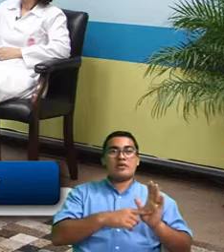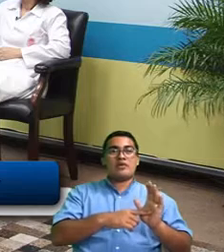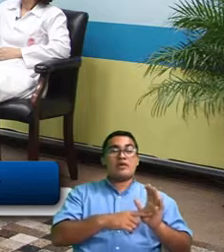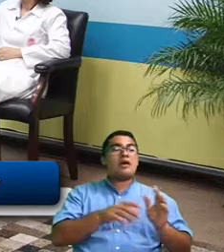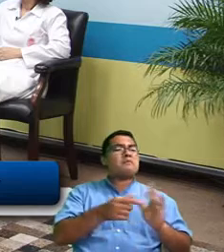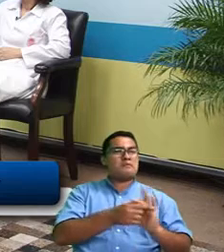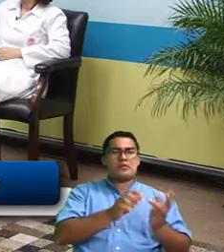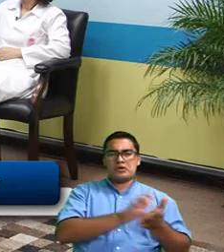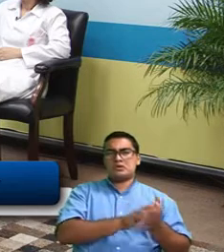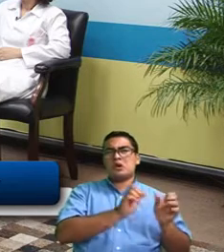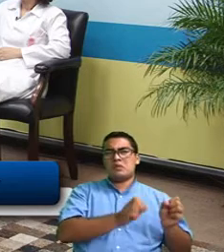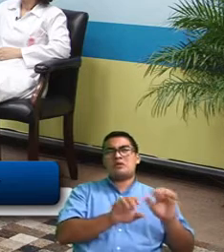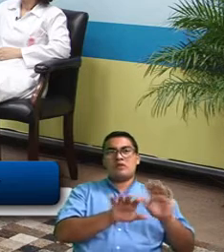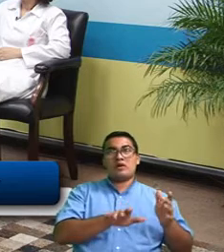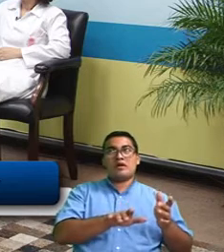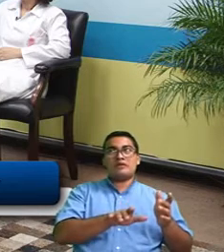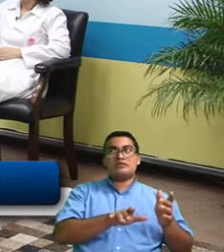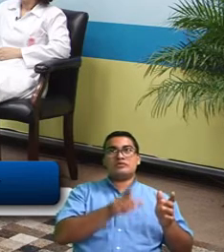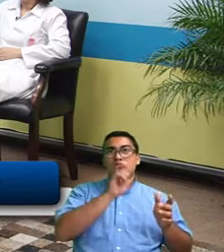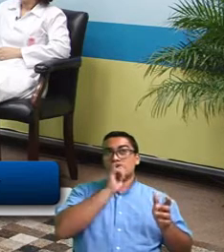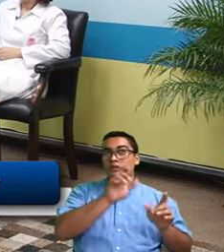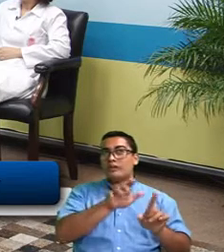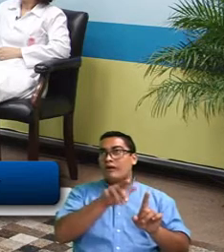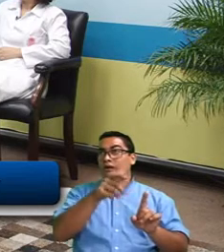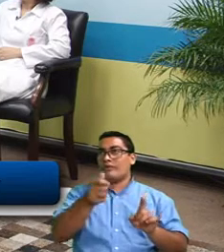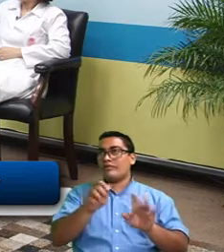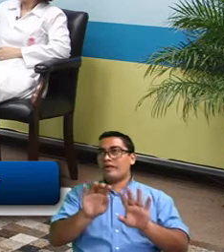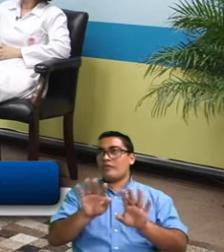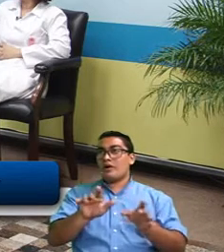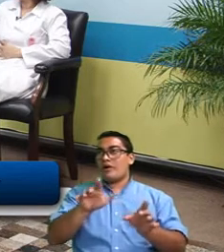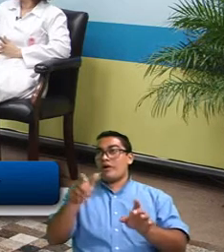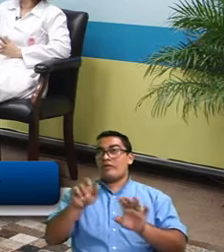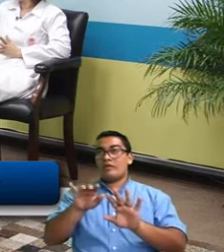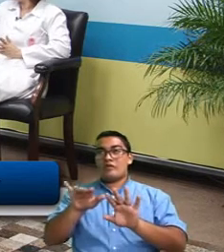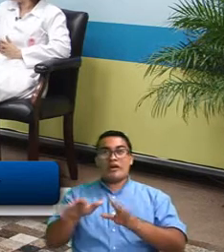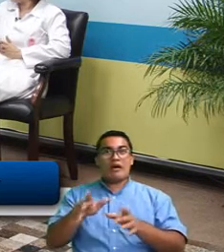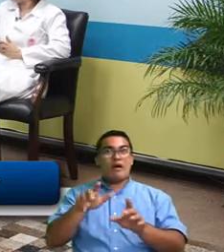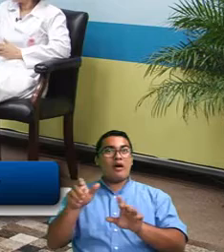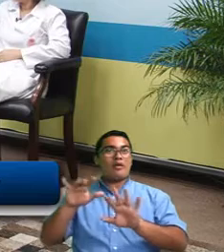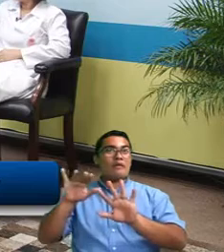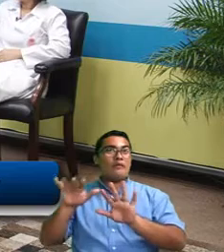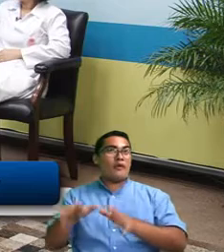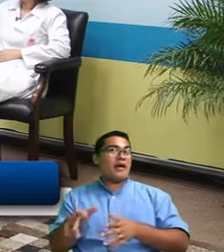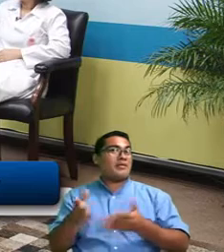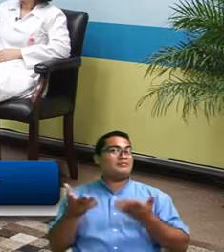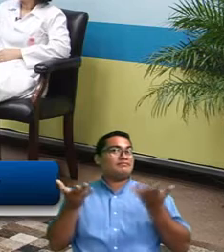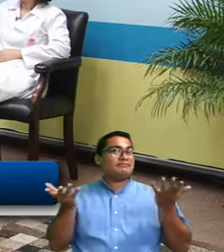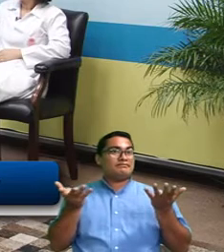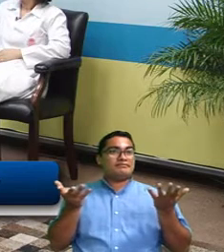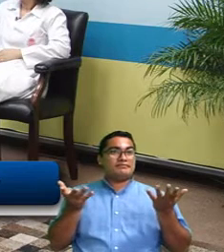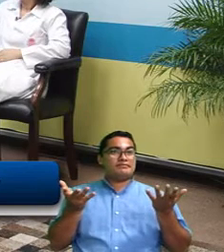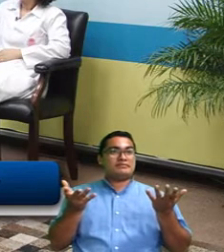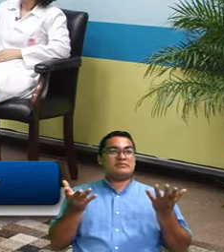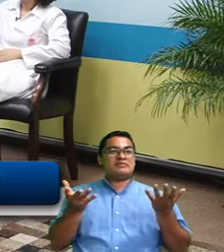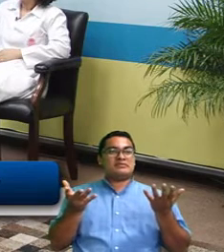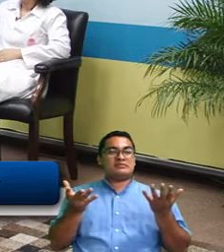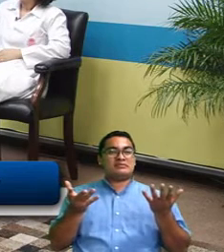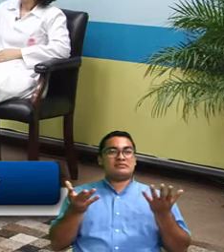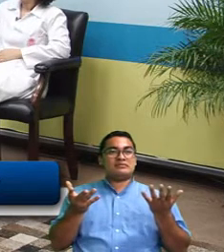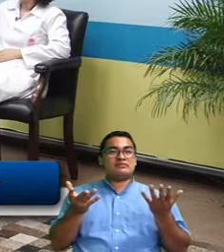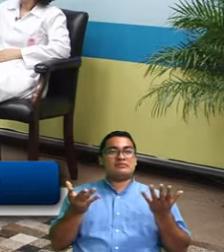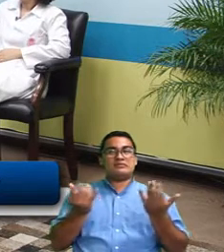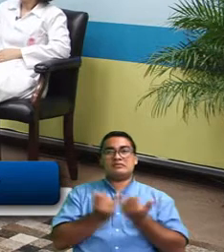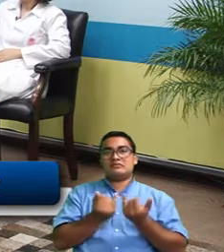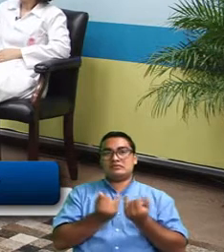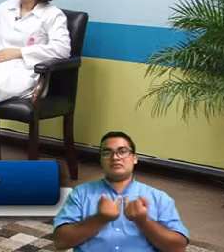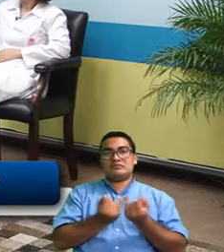no es múltiple, solo tengo dos. Hablamos de múltiple cuando sea... monogamia. Correcto, cuando ya no es monógama la